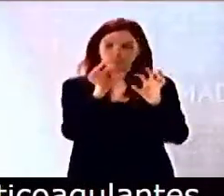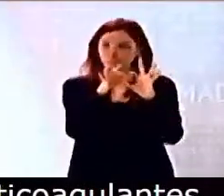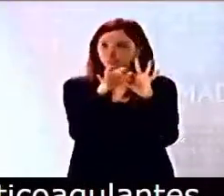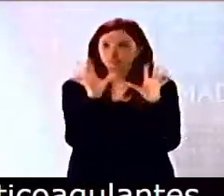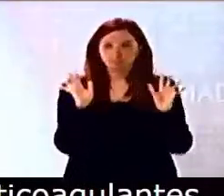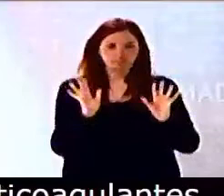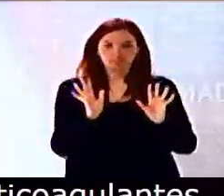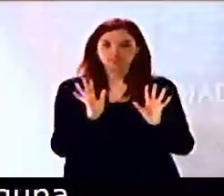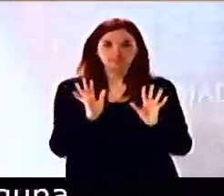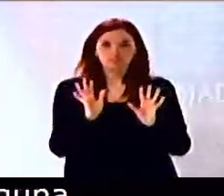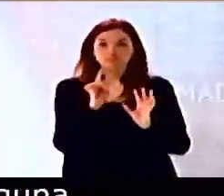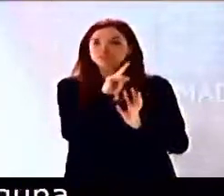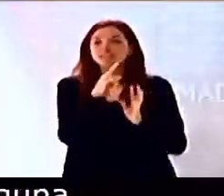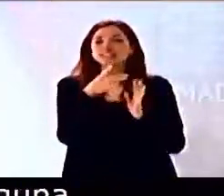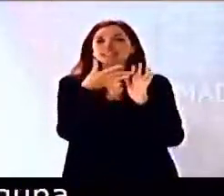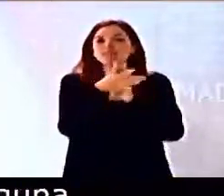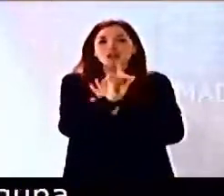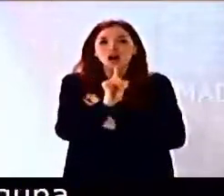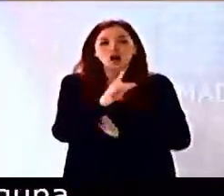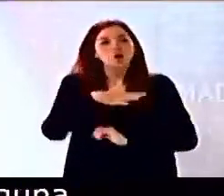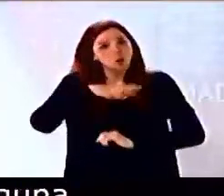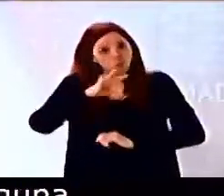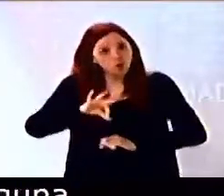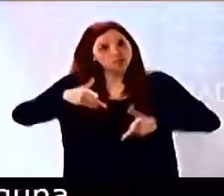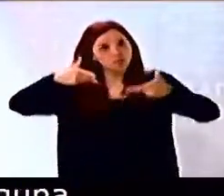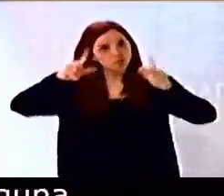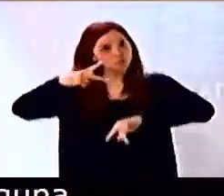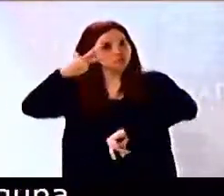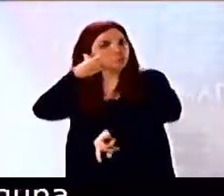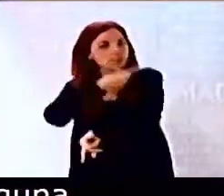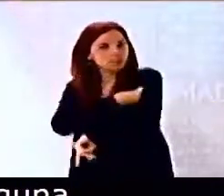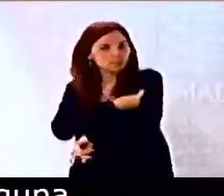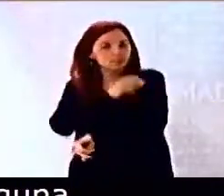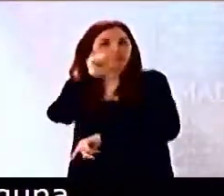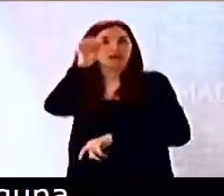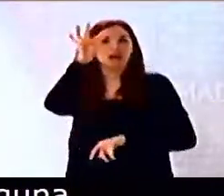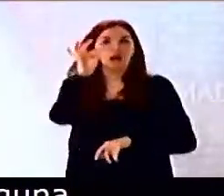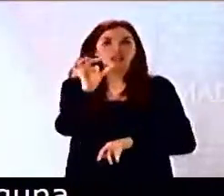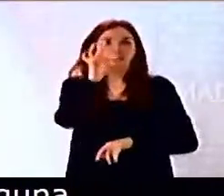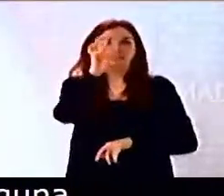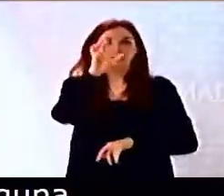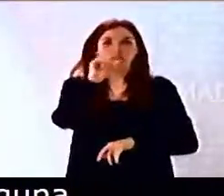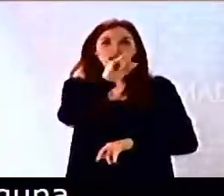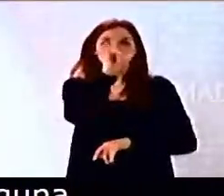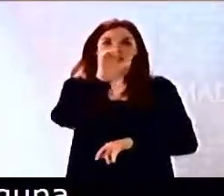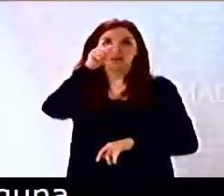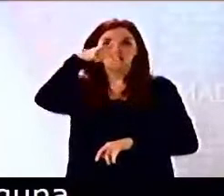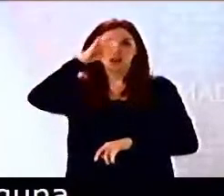ninguna contraindicación para poner la vacuna de AstraZeneca.